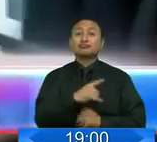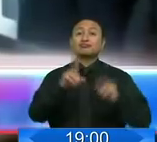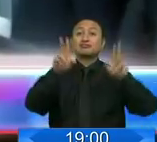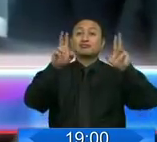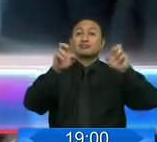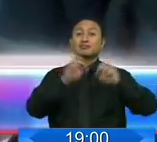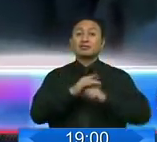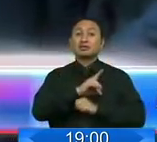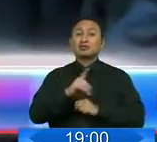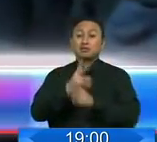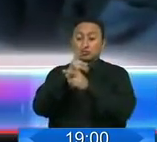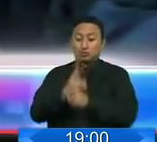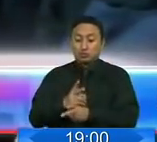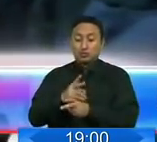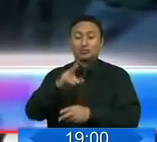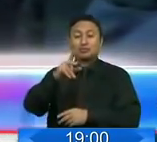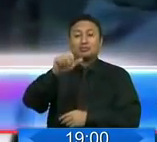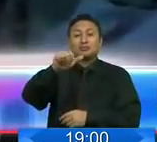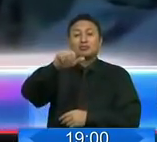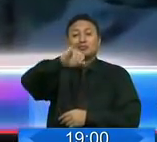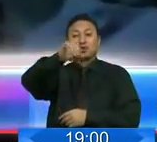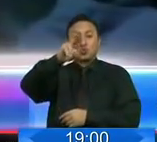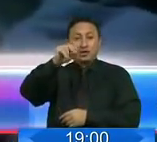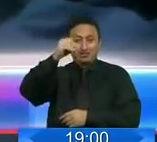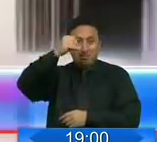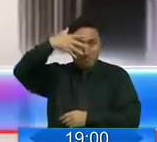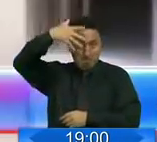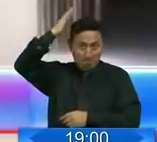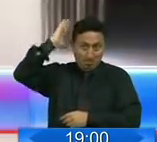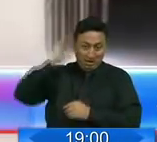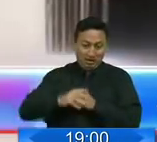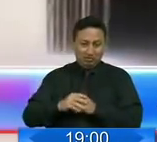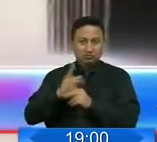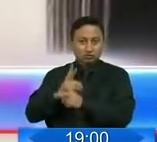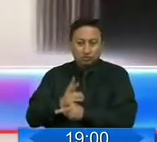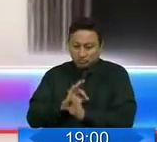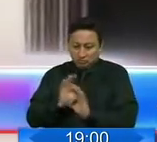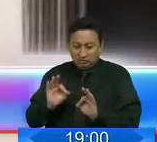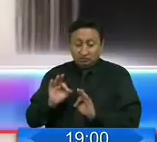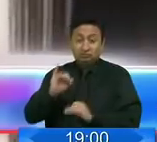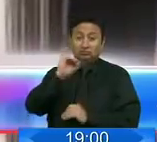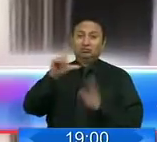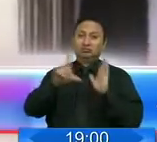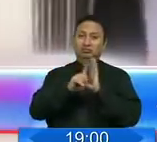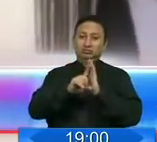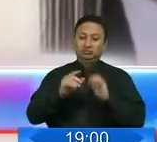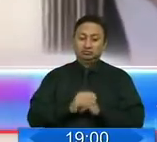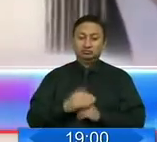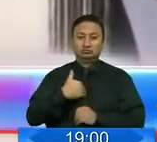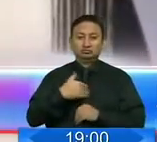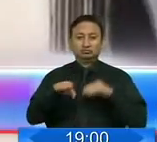al fundador de Wikileaks, Julian Assange, con quien se le vio en más de una ocasión, mostrando abiertamente su respaldo y